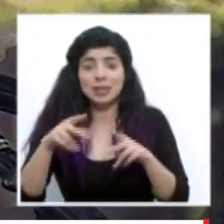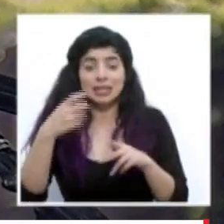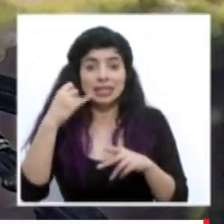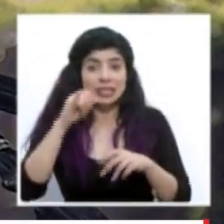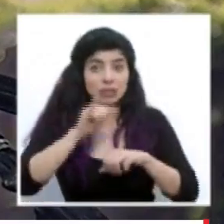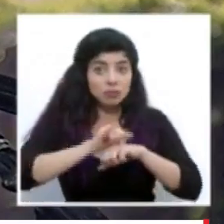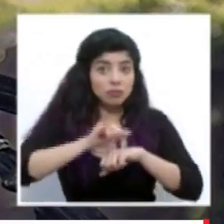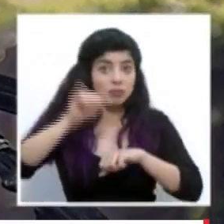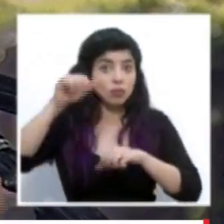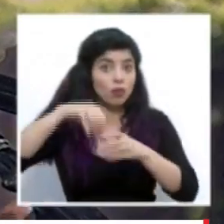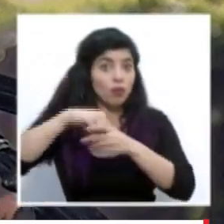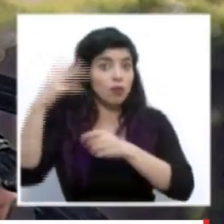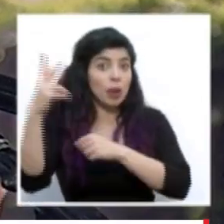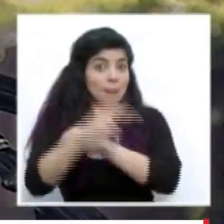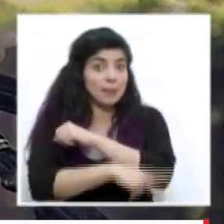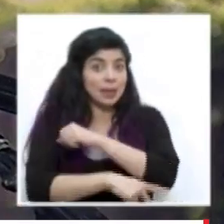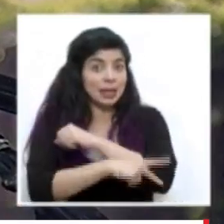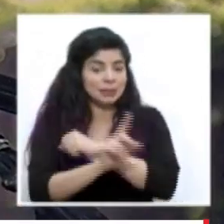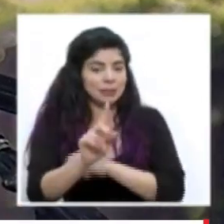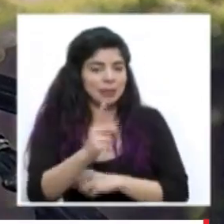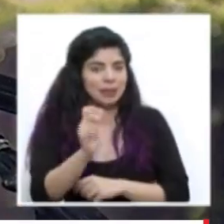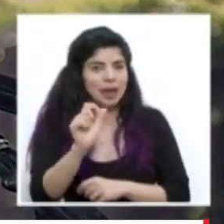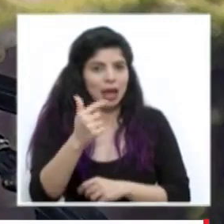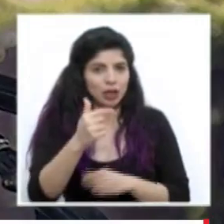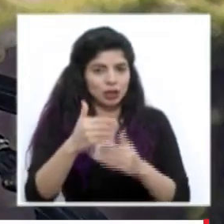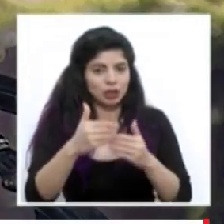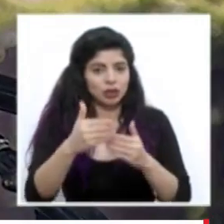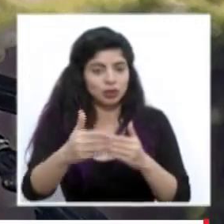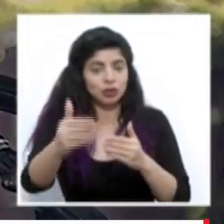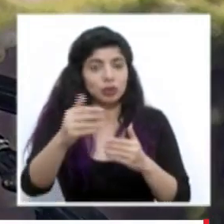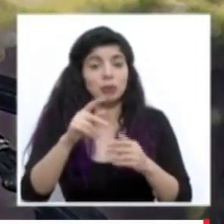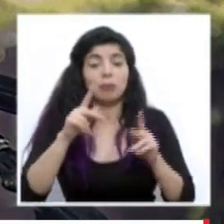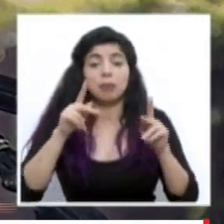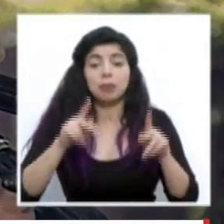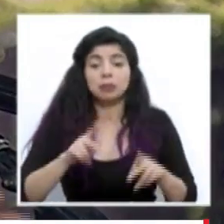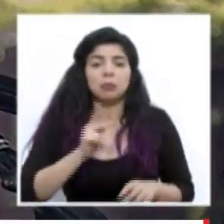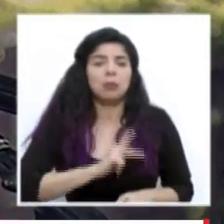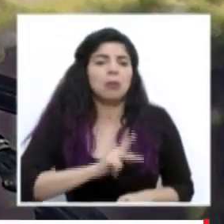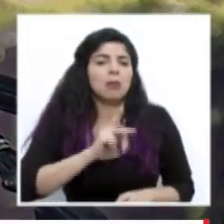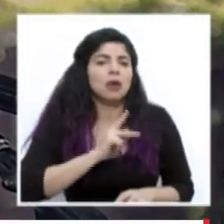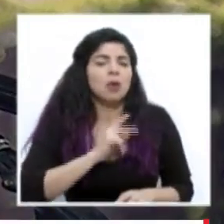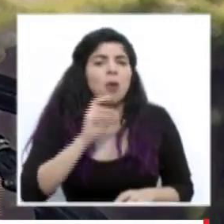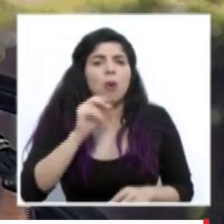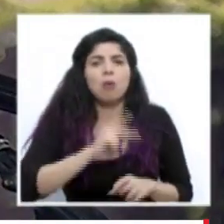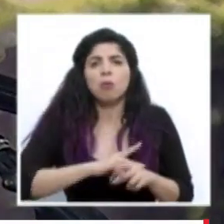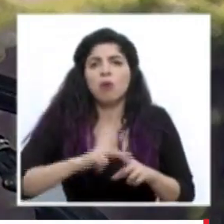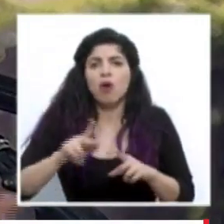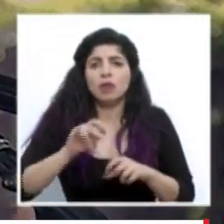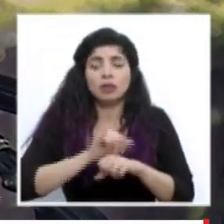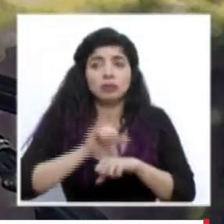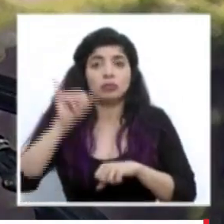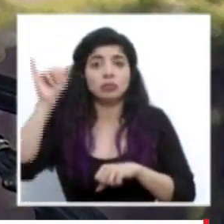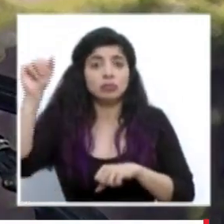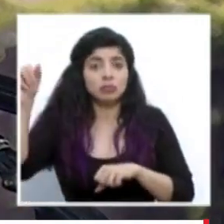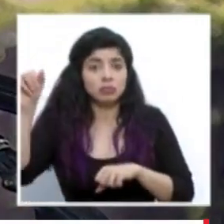del país a partir del 1 de agosto, por razones personales o profesionales, y tenga que estar entrando y